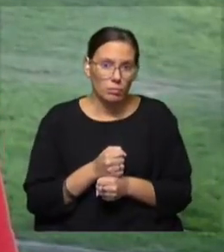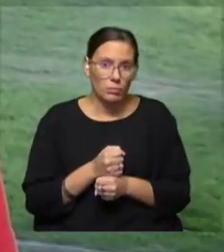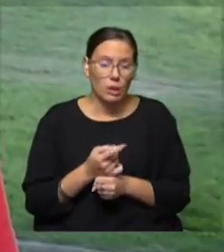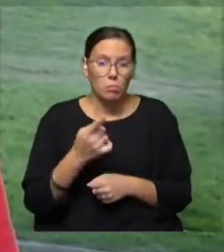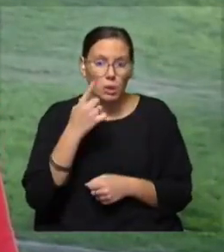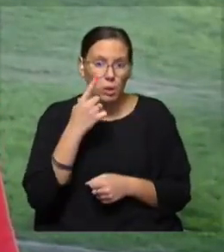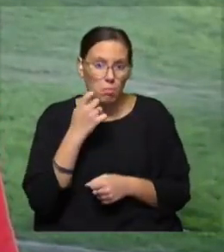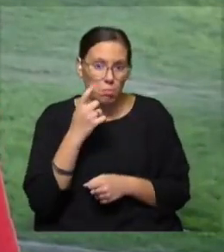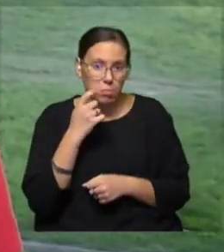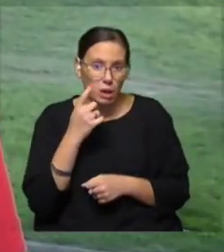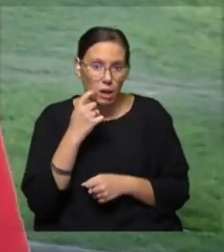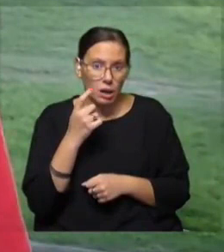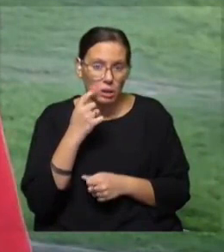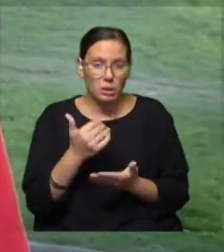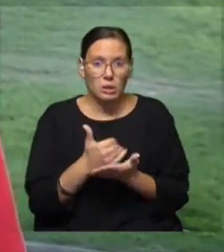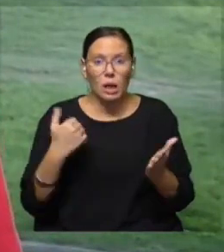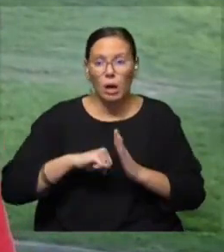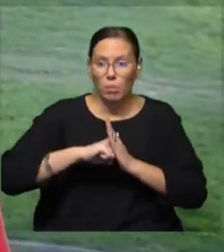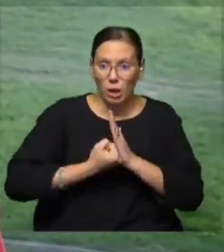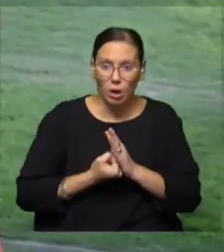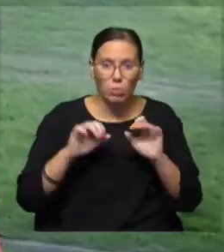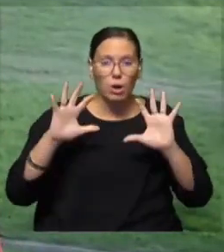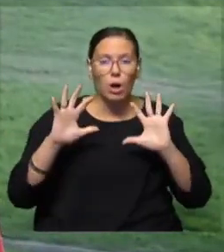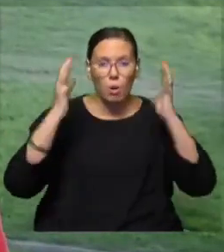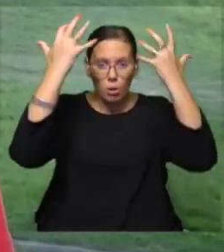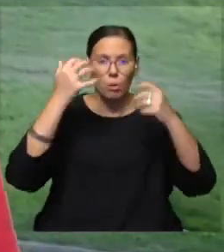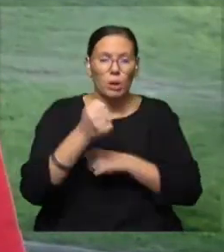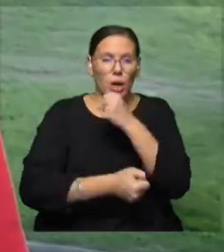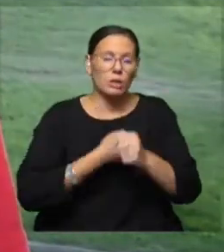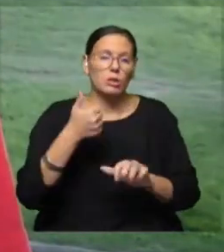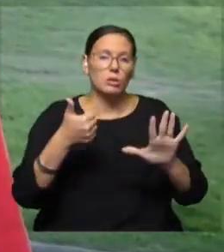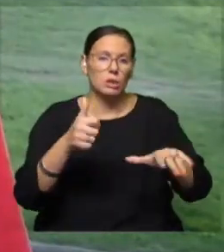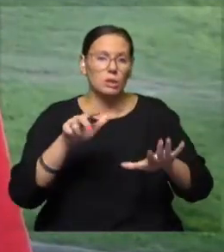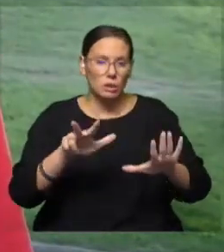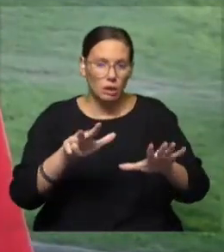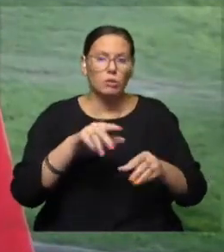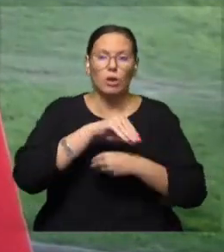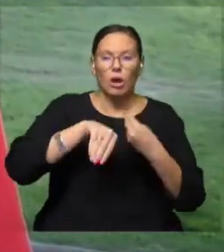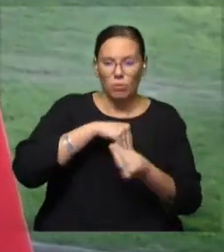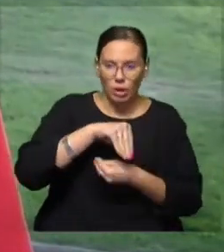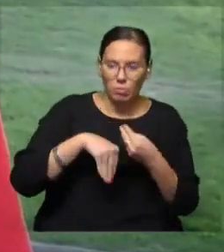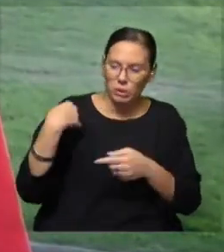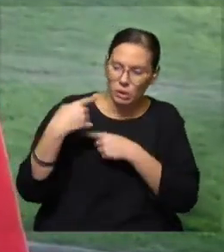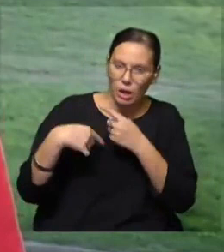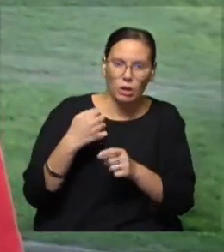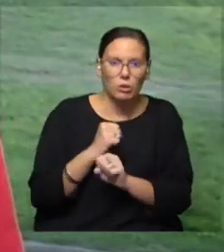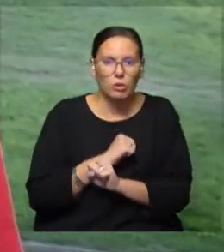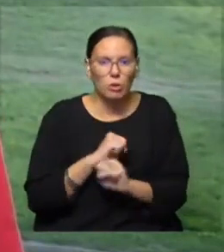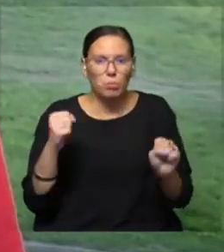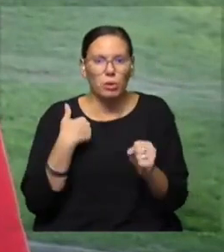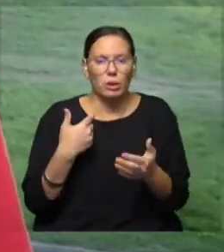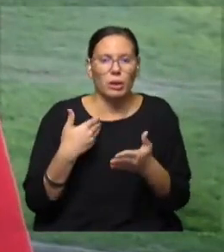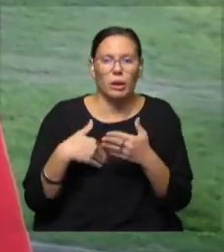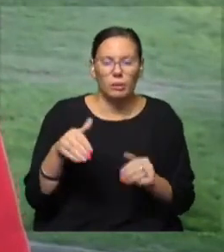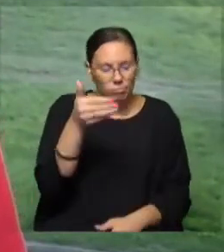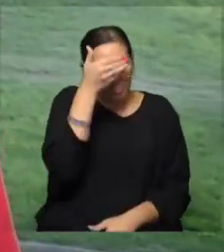bueno, mi padre fue destituido bancario por realizar la huelga del año 68. O sea que veníamos de una familia que no podía quedar ajena a todo lo que